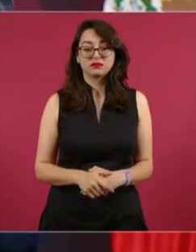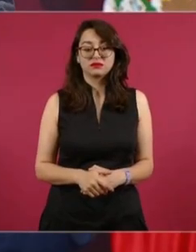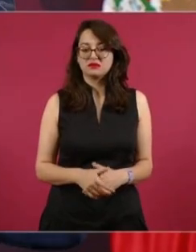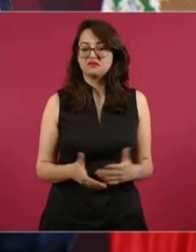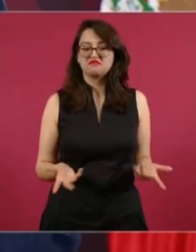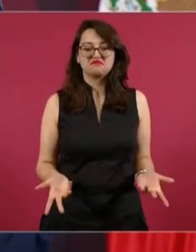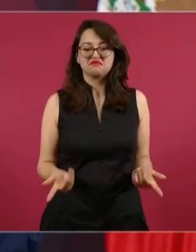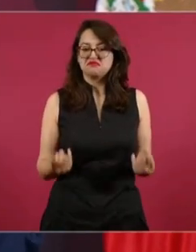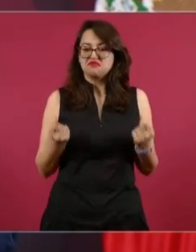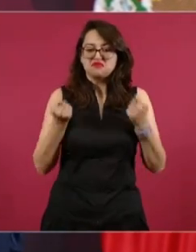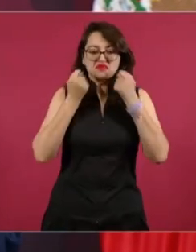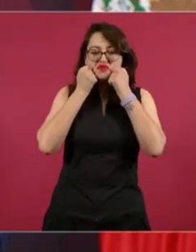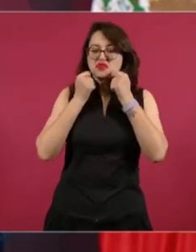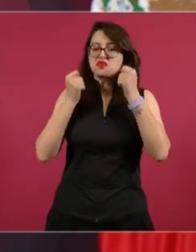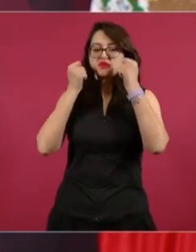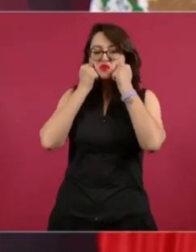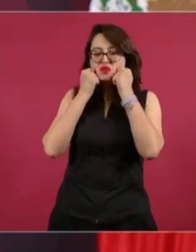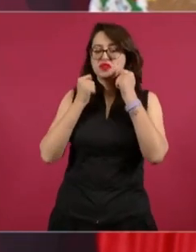a seguir